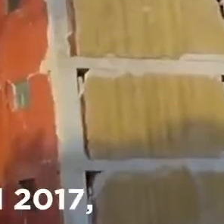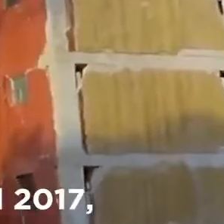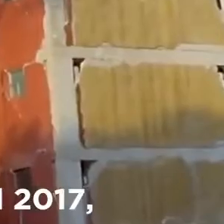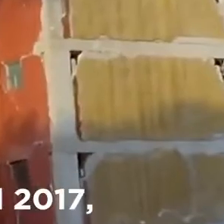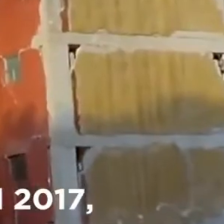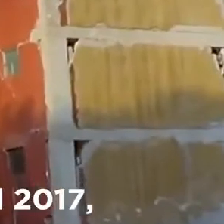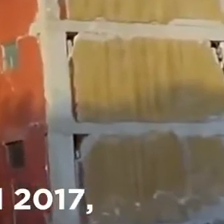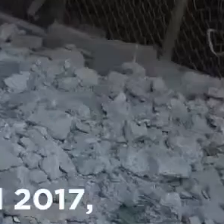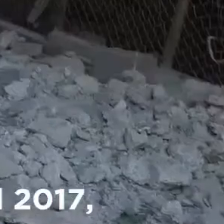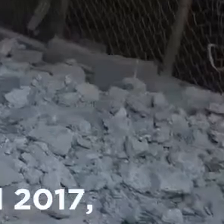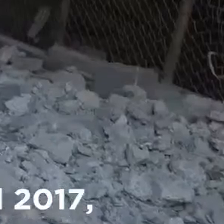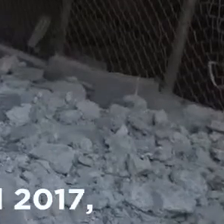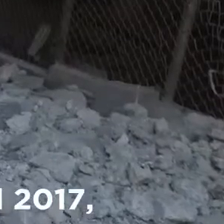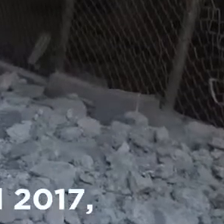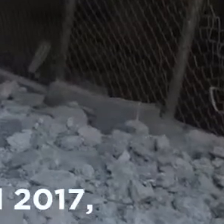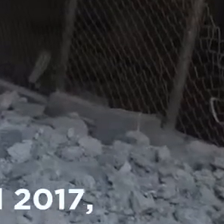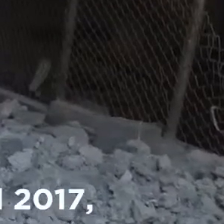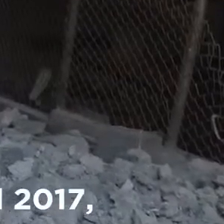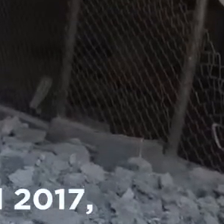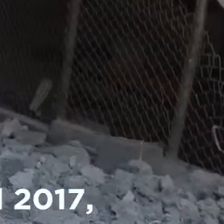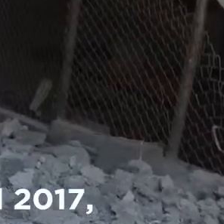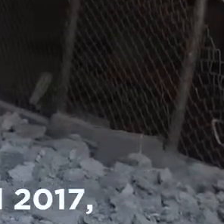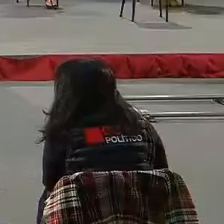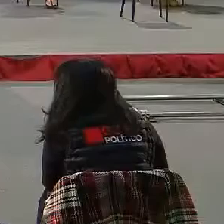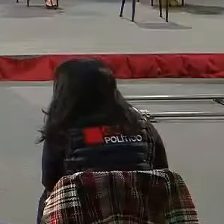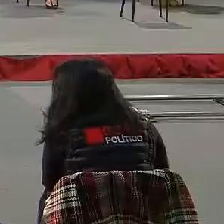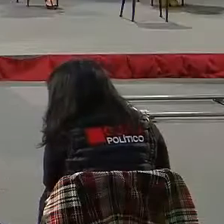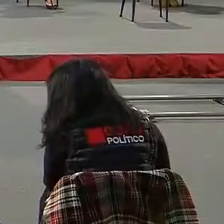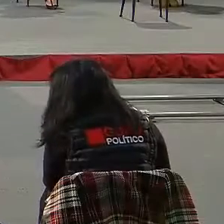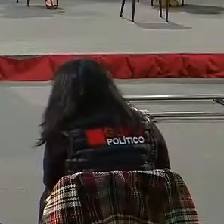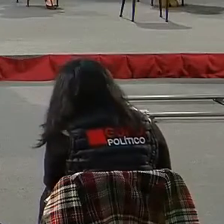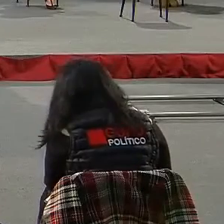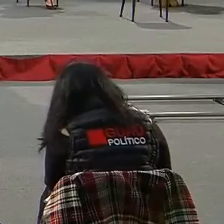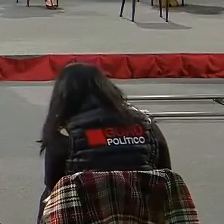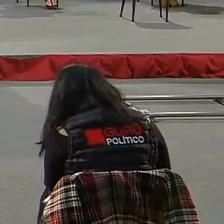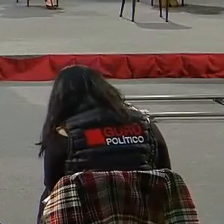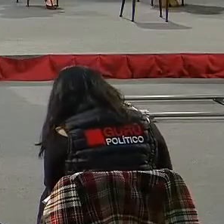En el sismo del 19 de septiembre del 2017.